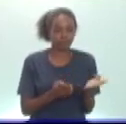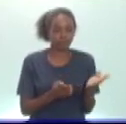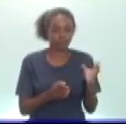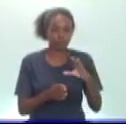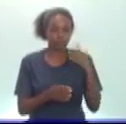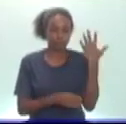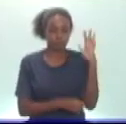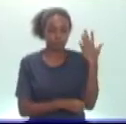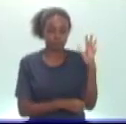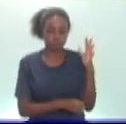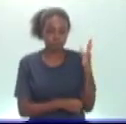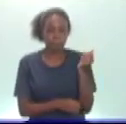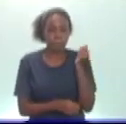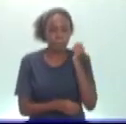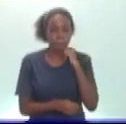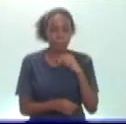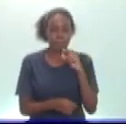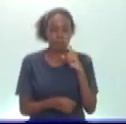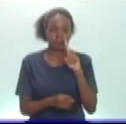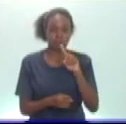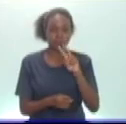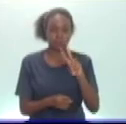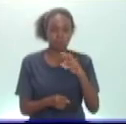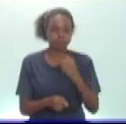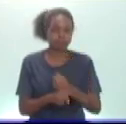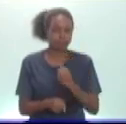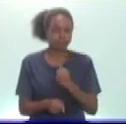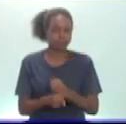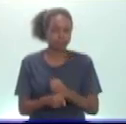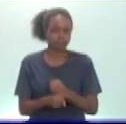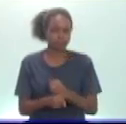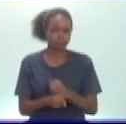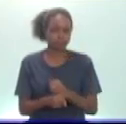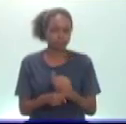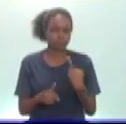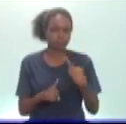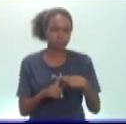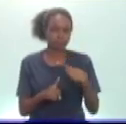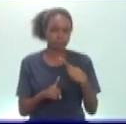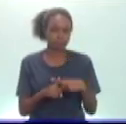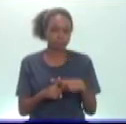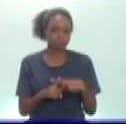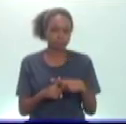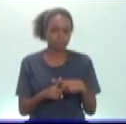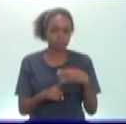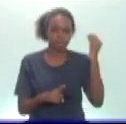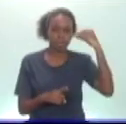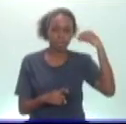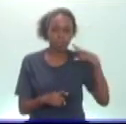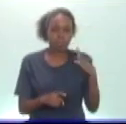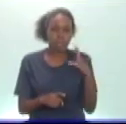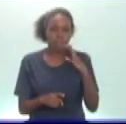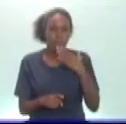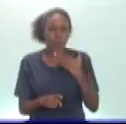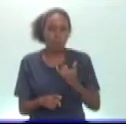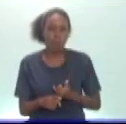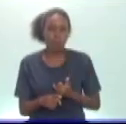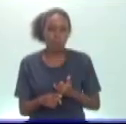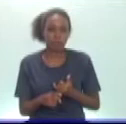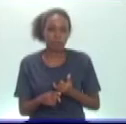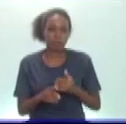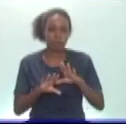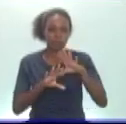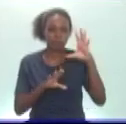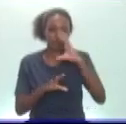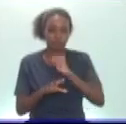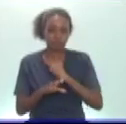turistas más los 12 tripulantes para entonces poder identificar cuál es el total de personas que viaja en cada viaje. Eso es en un